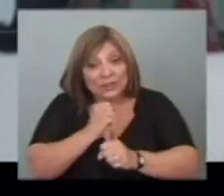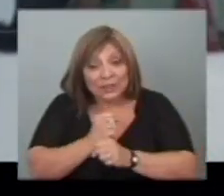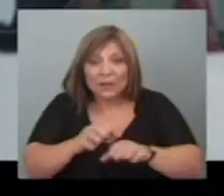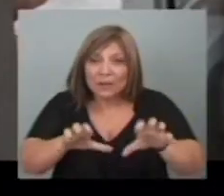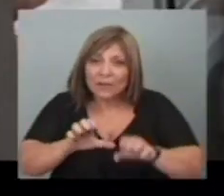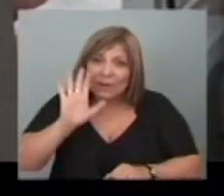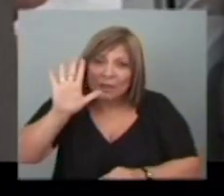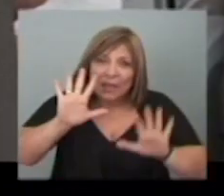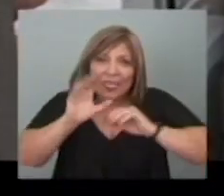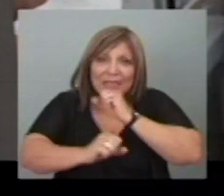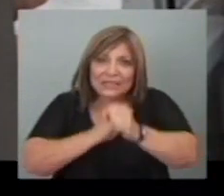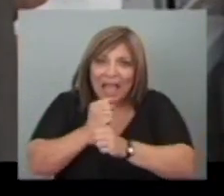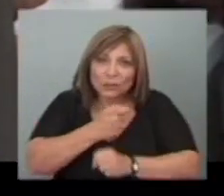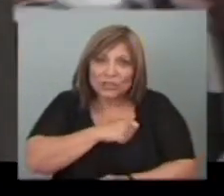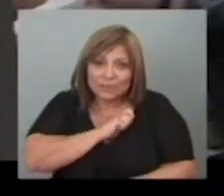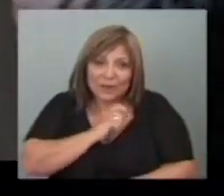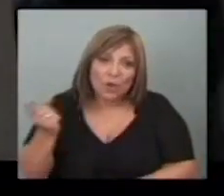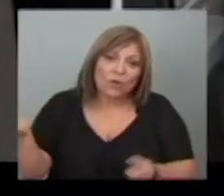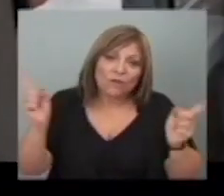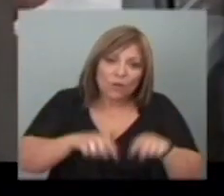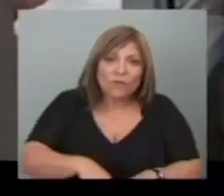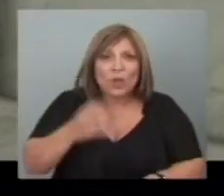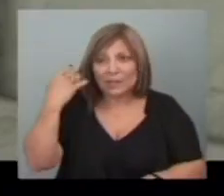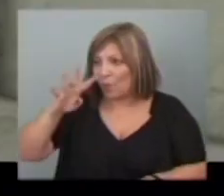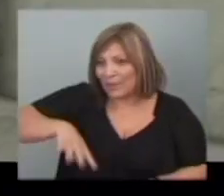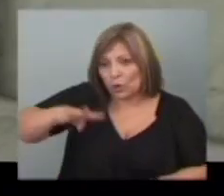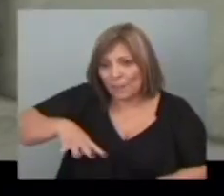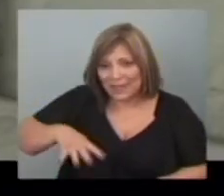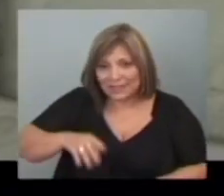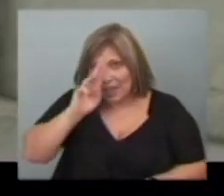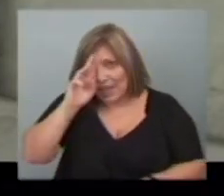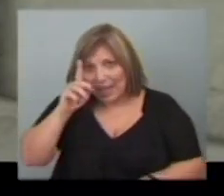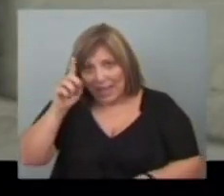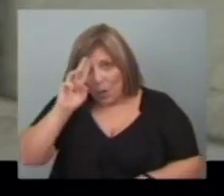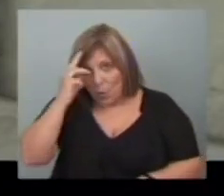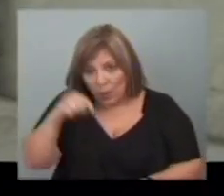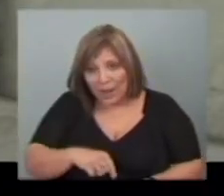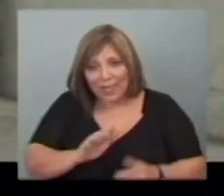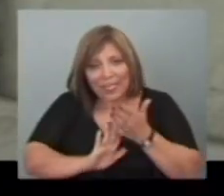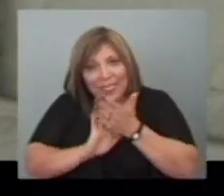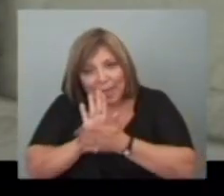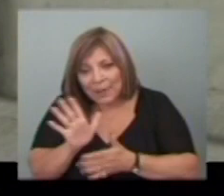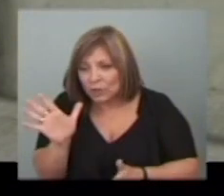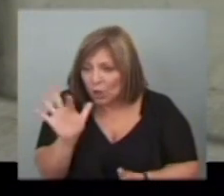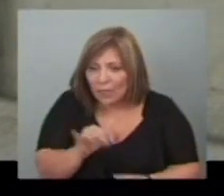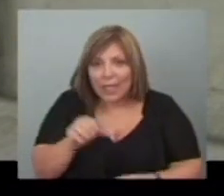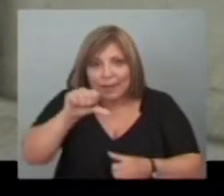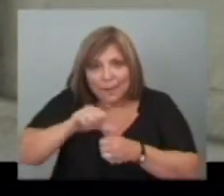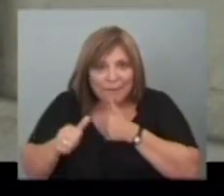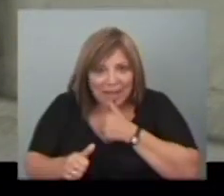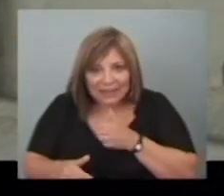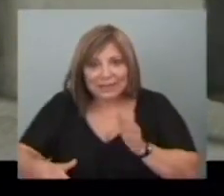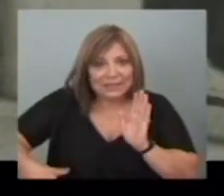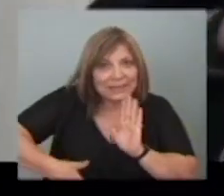vivir más de 10 años en España, regresó a Uruguay hace 4 meses. Cada mañana hace su rutina de preparar el mate, salir